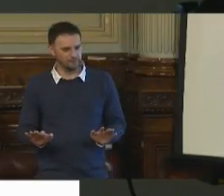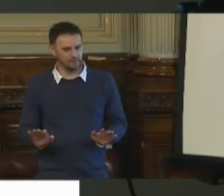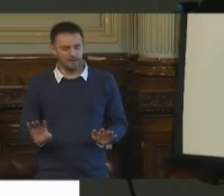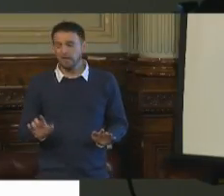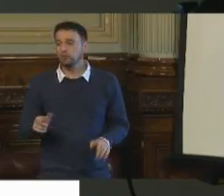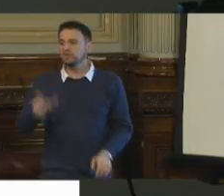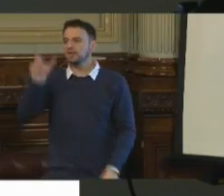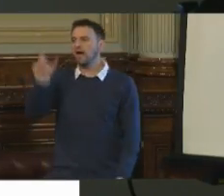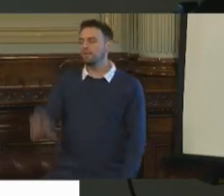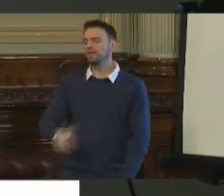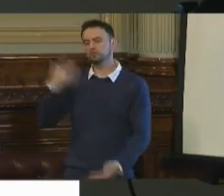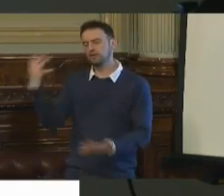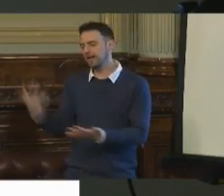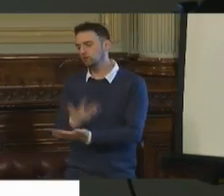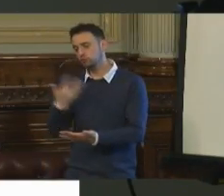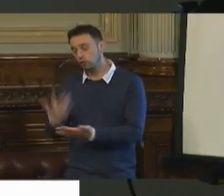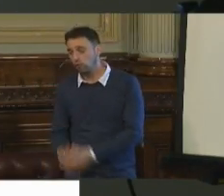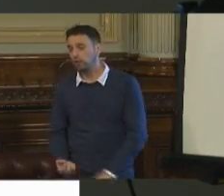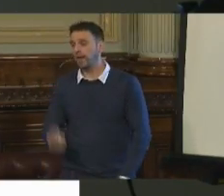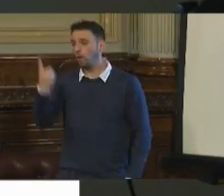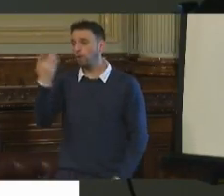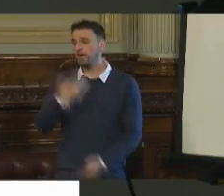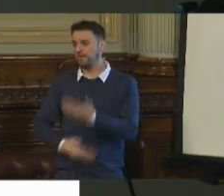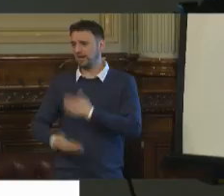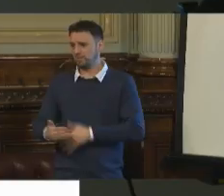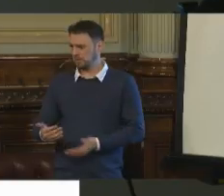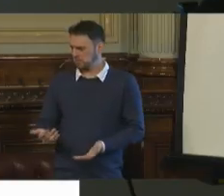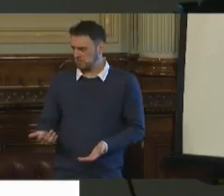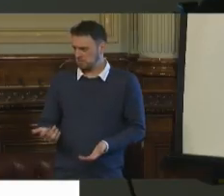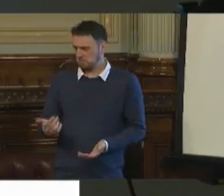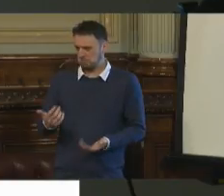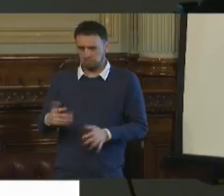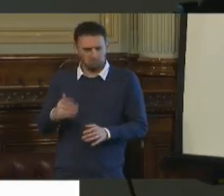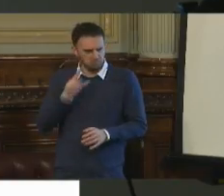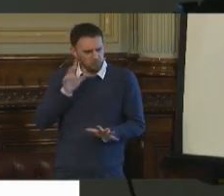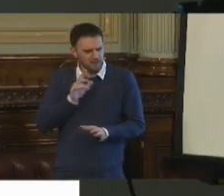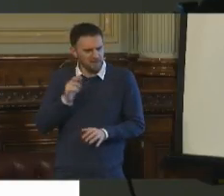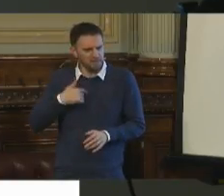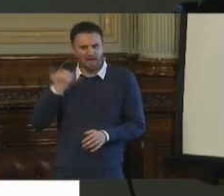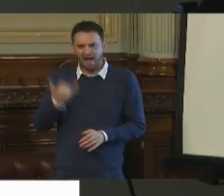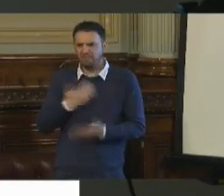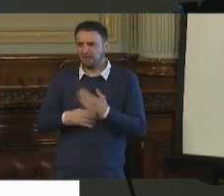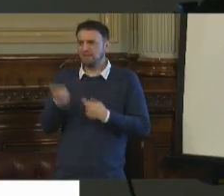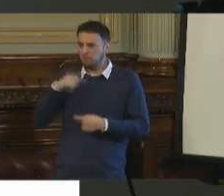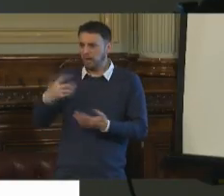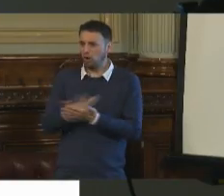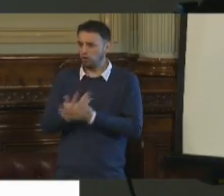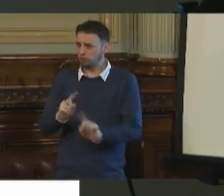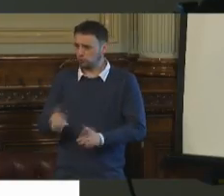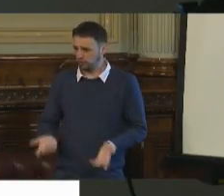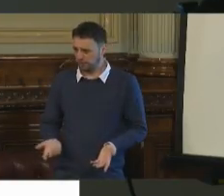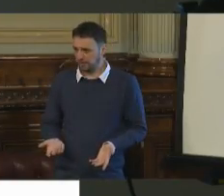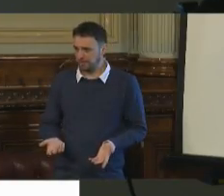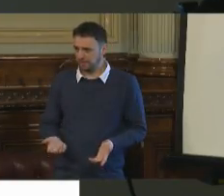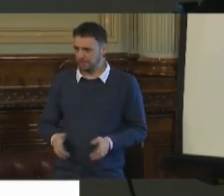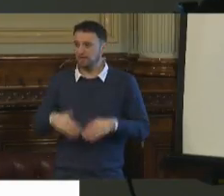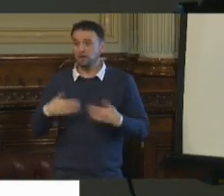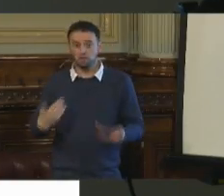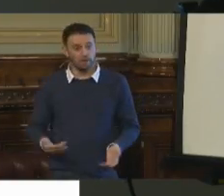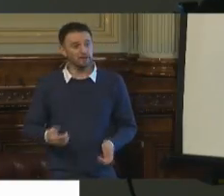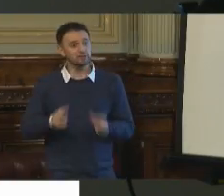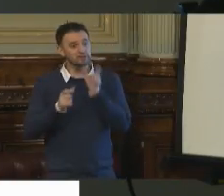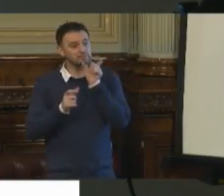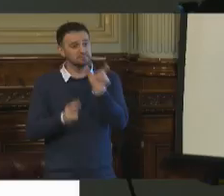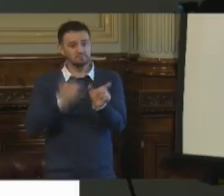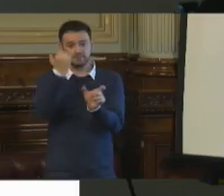si después que quien lo padeció lo sufre va a ser algo del ámbito personal de cada uno y no necesariamente va a tener que